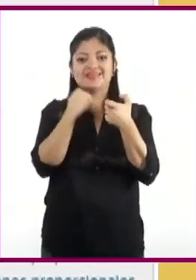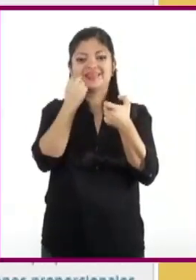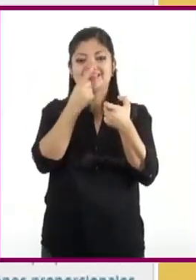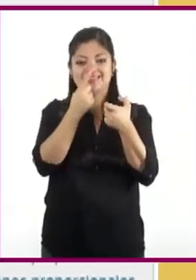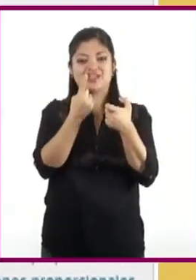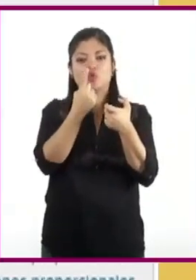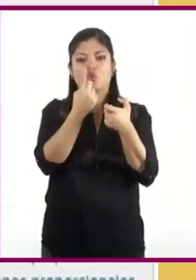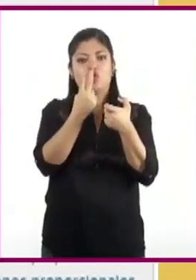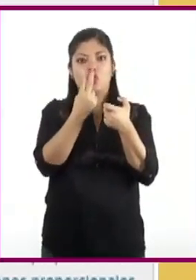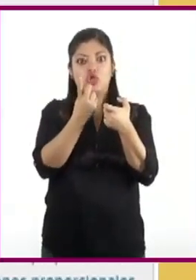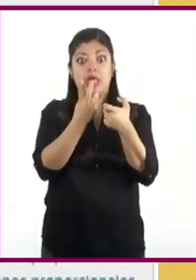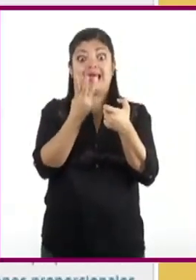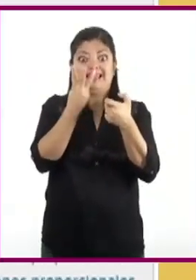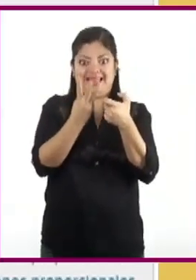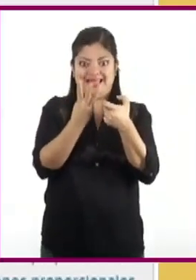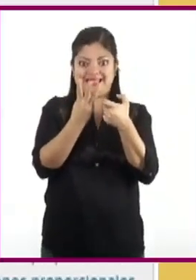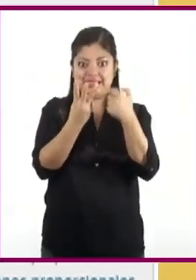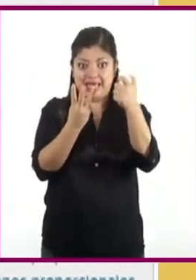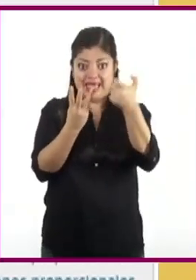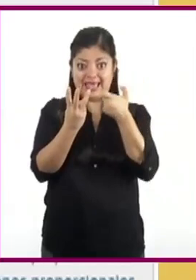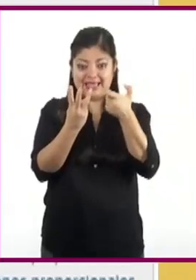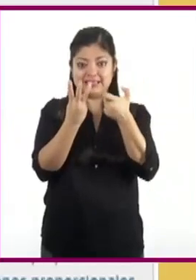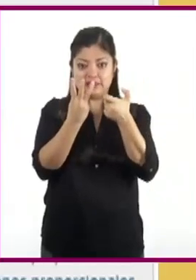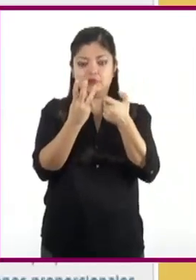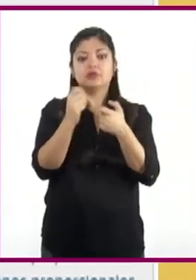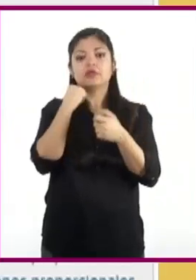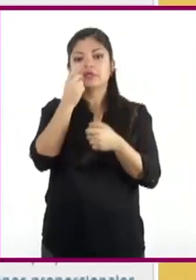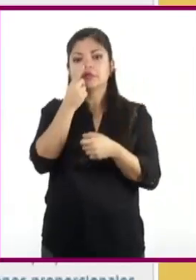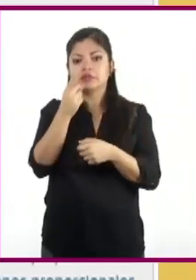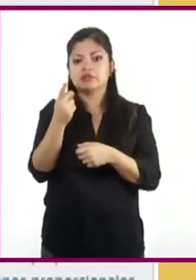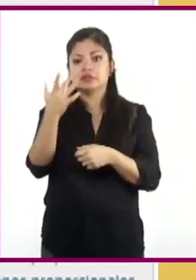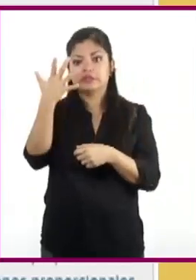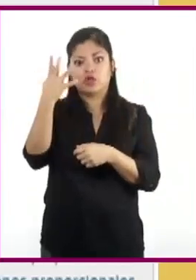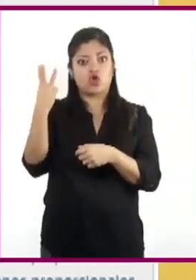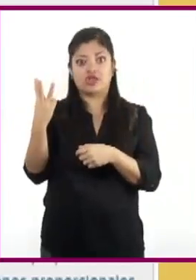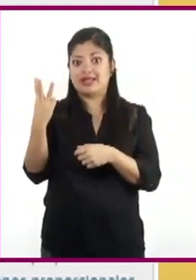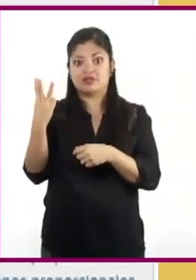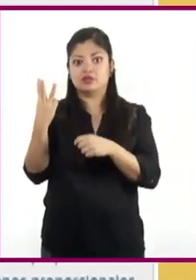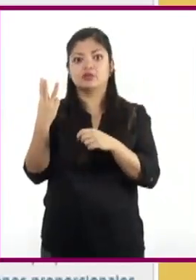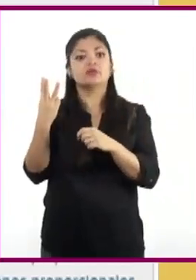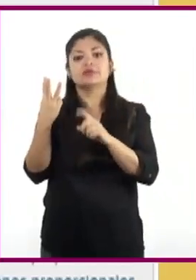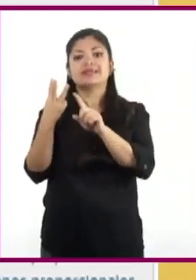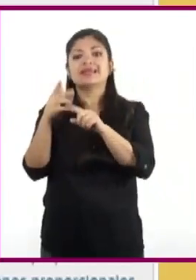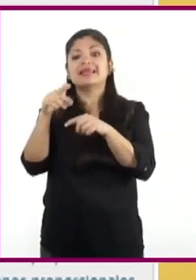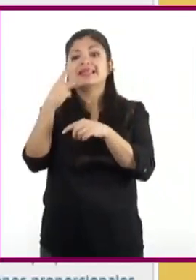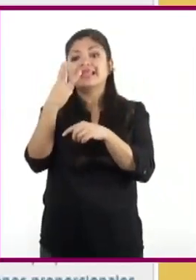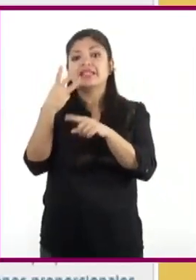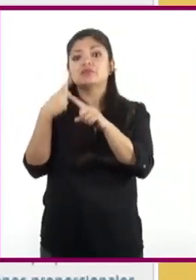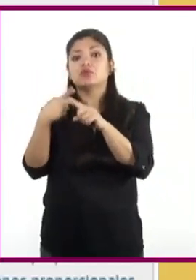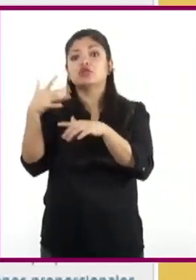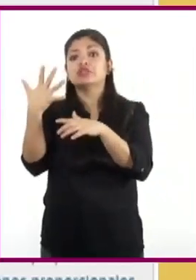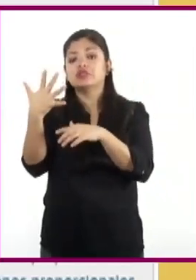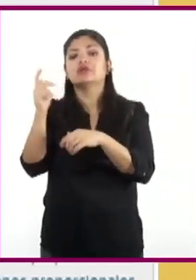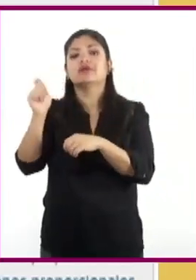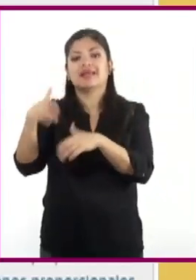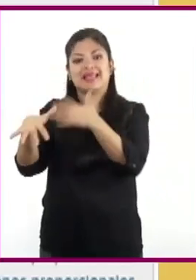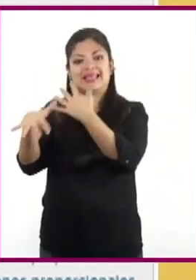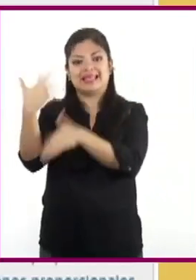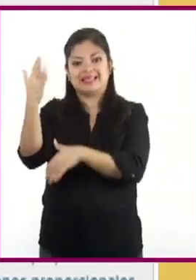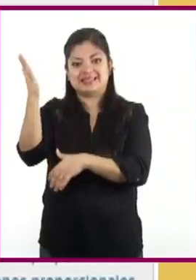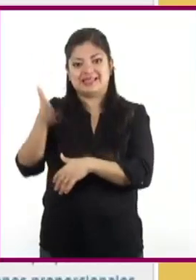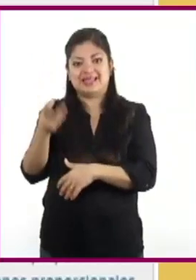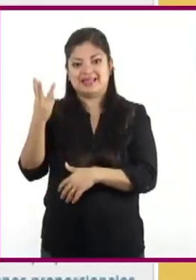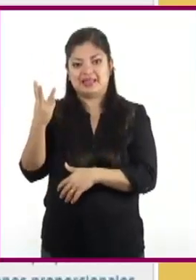1 unidad, por lo tanto y aumenta en 5/3 de unidad, y ahora y vale 15/3, pero 15/3 es lo mismo